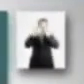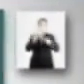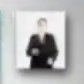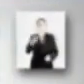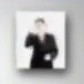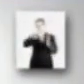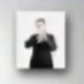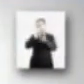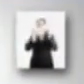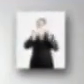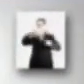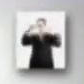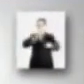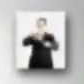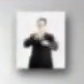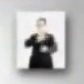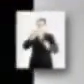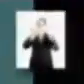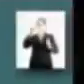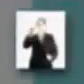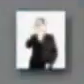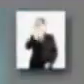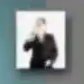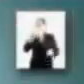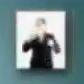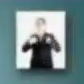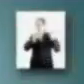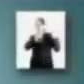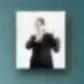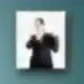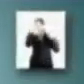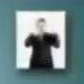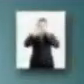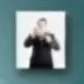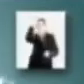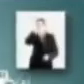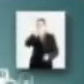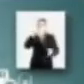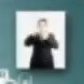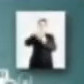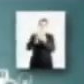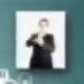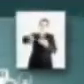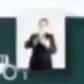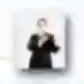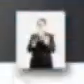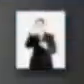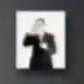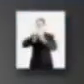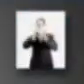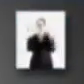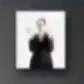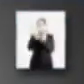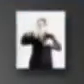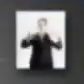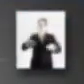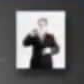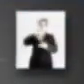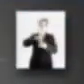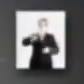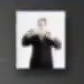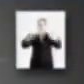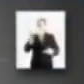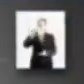con enormes esfuerzos, ¿no? Para el conjunto de la comunidad, para sus líderes.